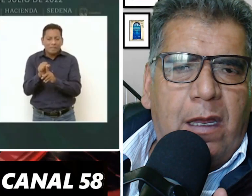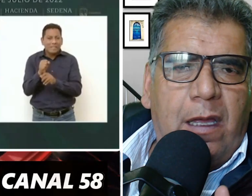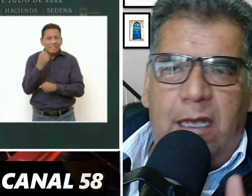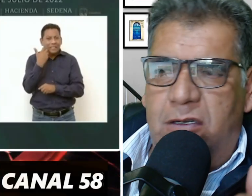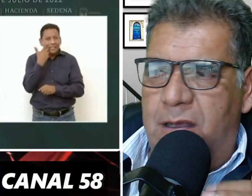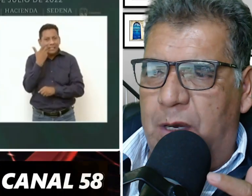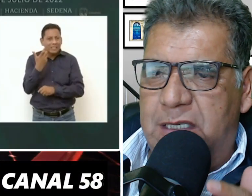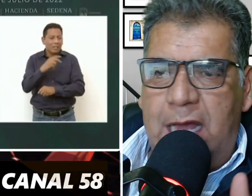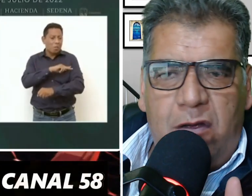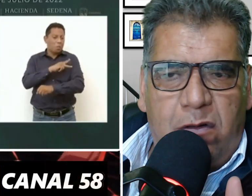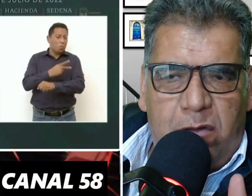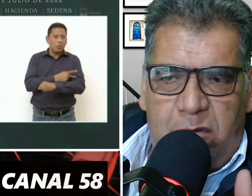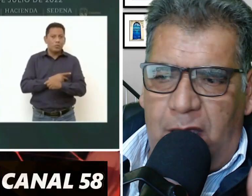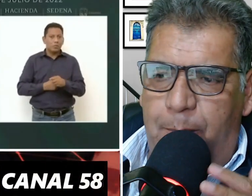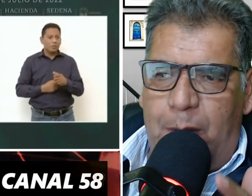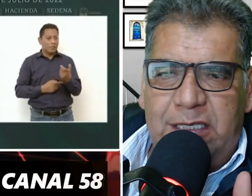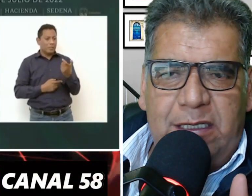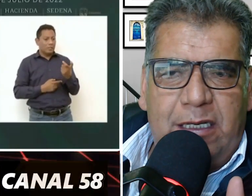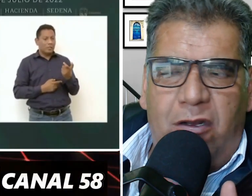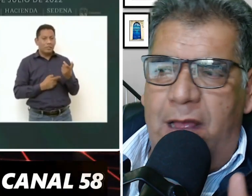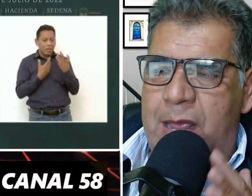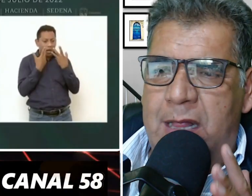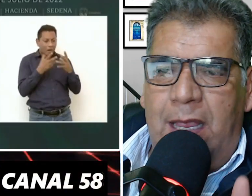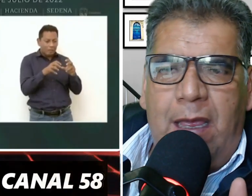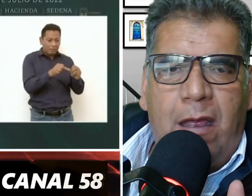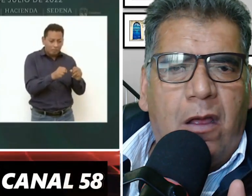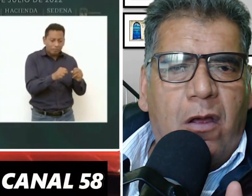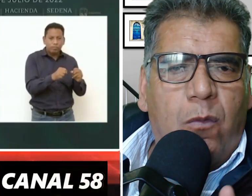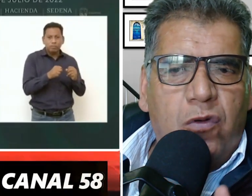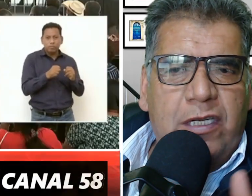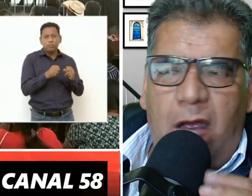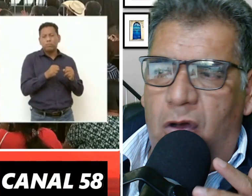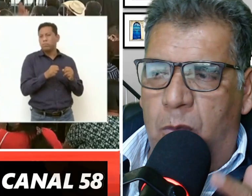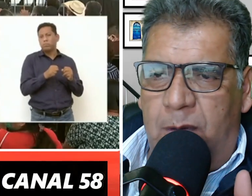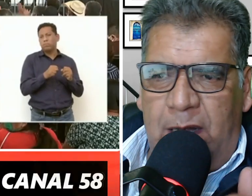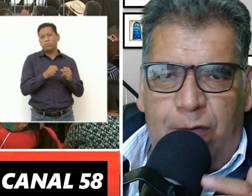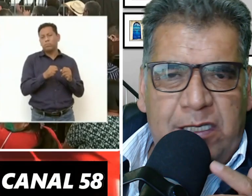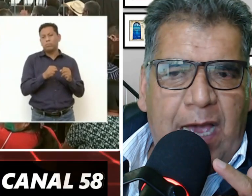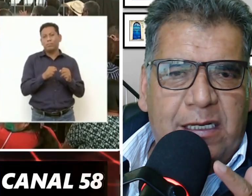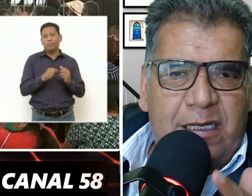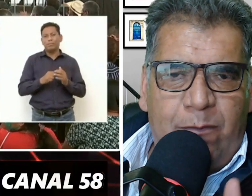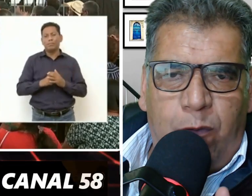de esos empresarios rapaces que solamente buscan cómo